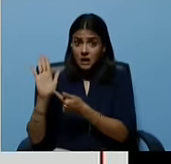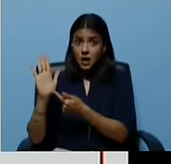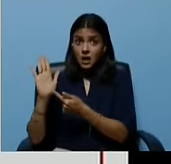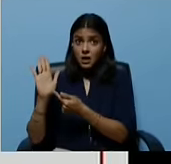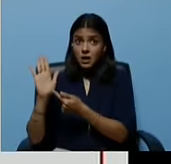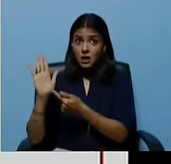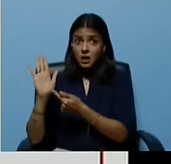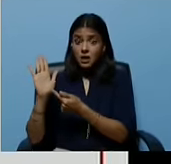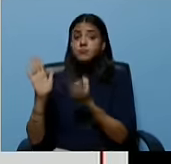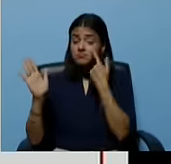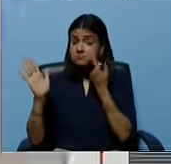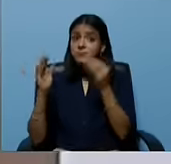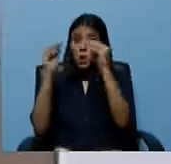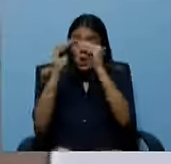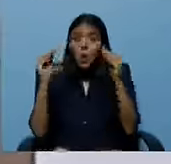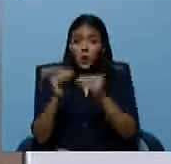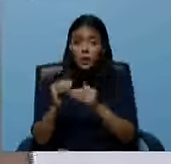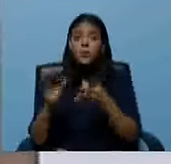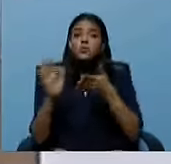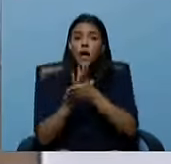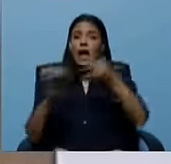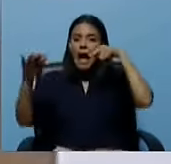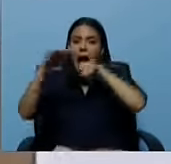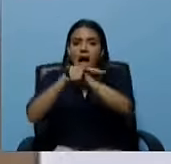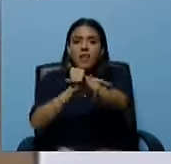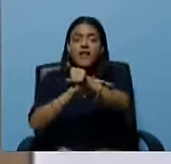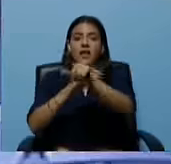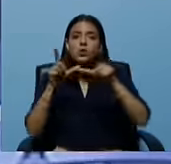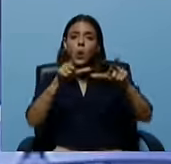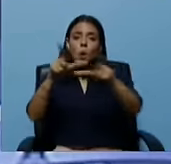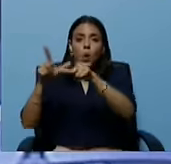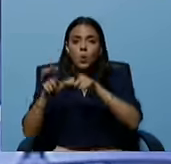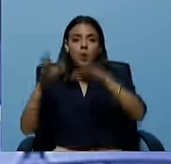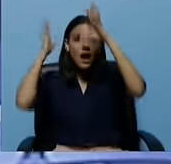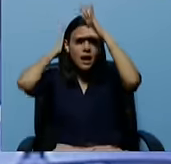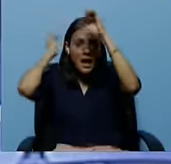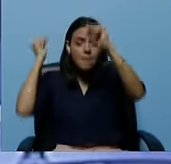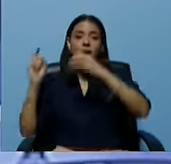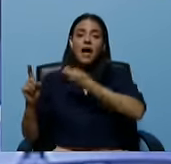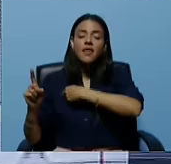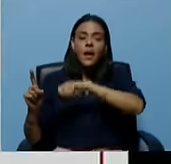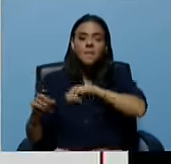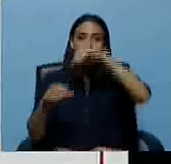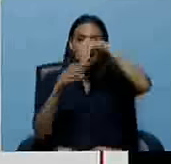Esto corresponde a la residencia de la Embajada de España,